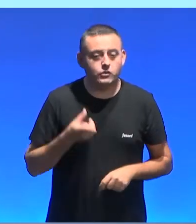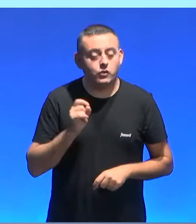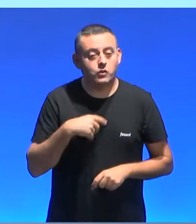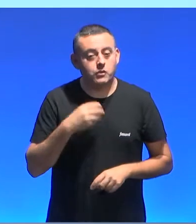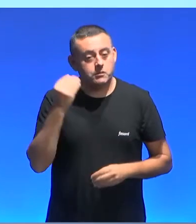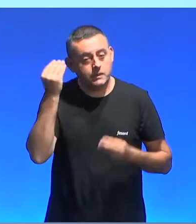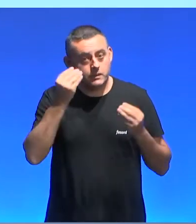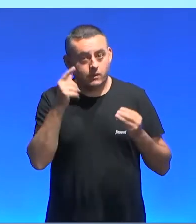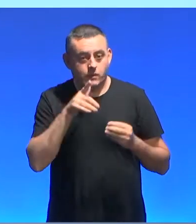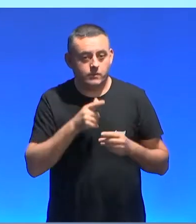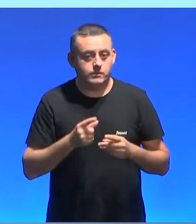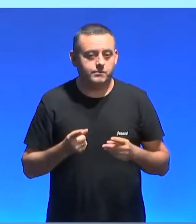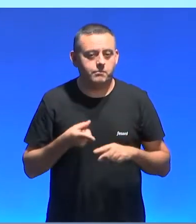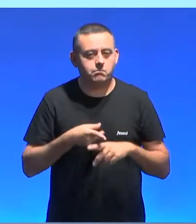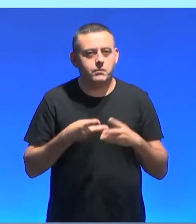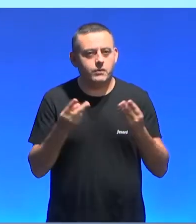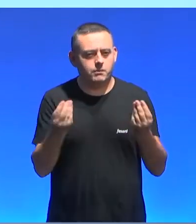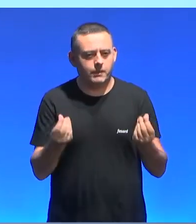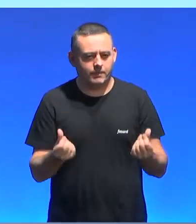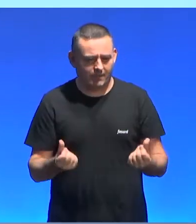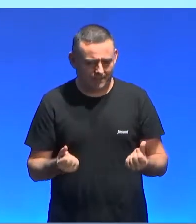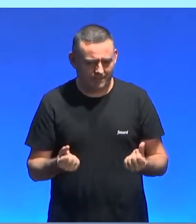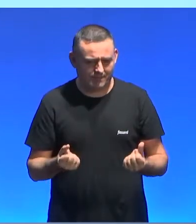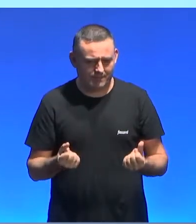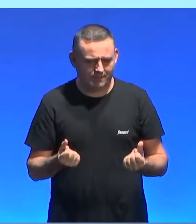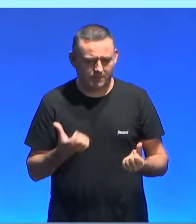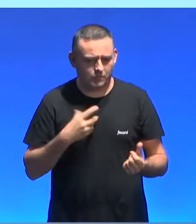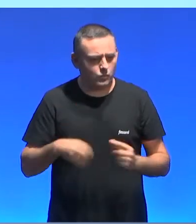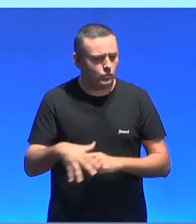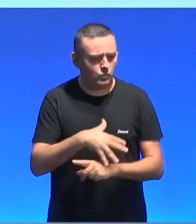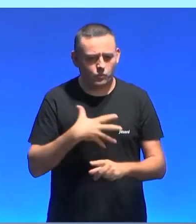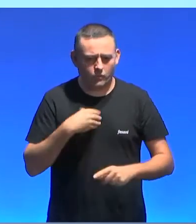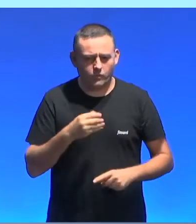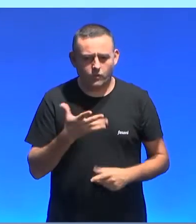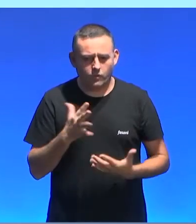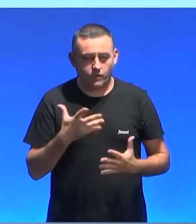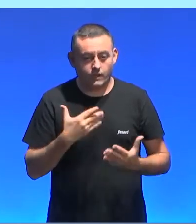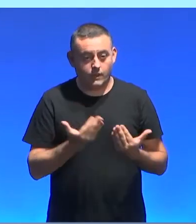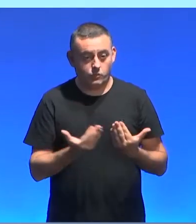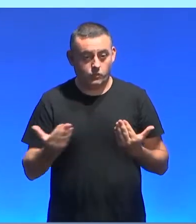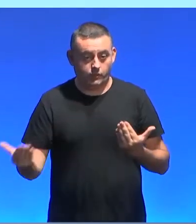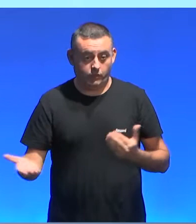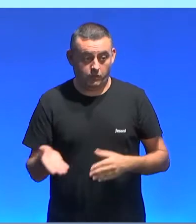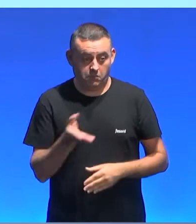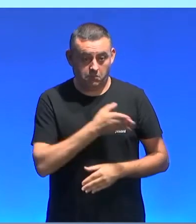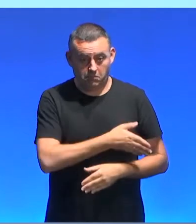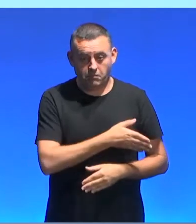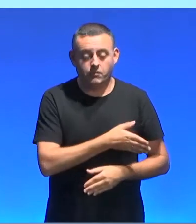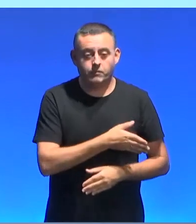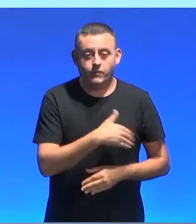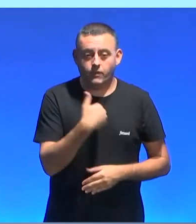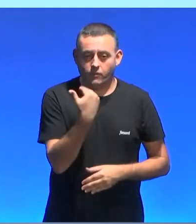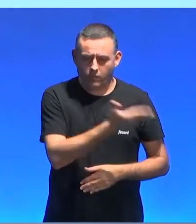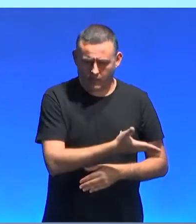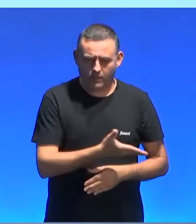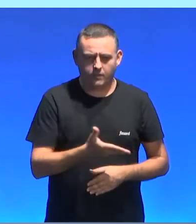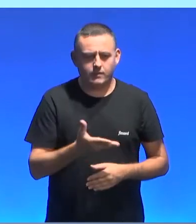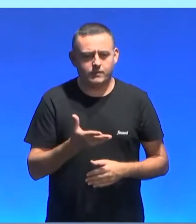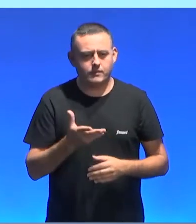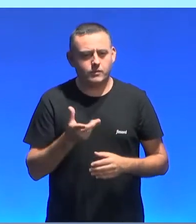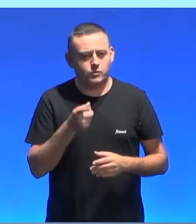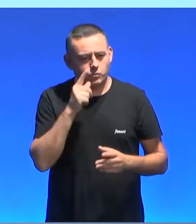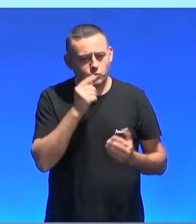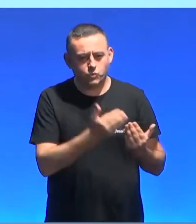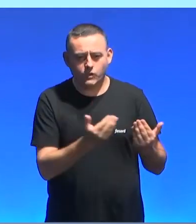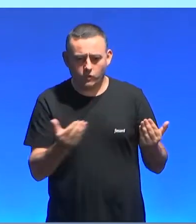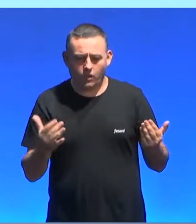una exposición hecha por los niños, del Consejo de los Niños, en este museo, y habla del medio